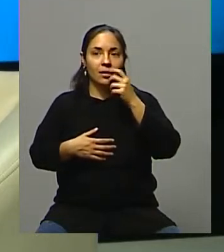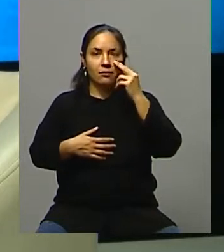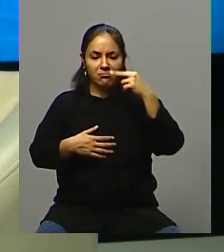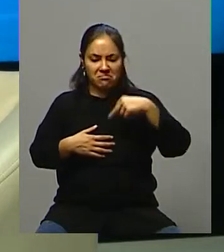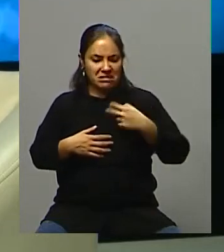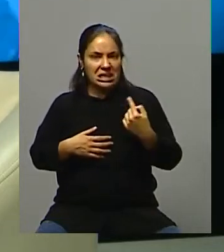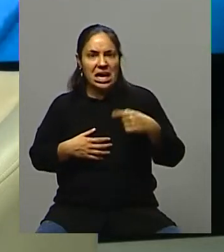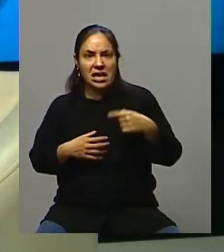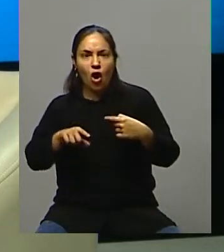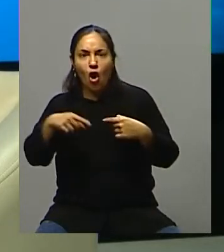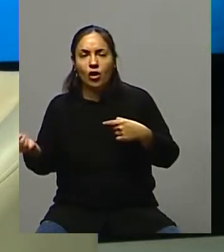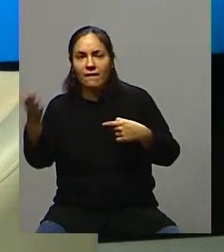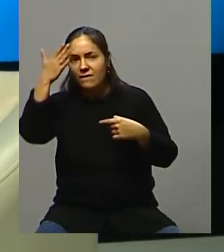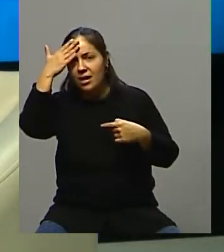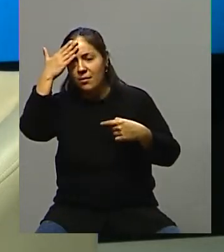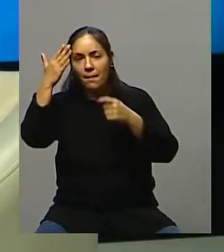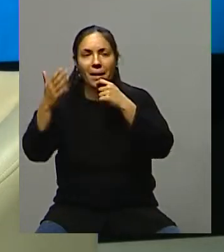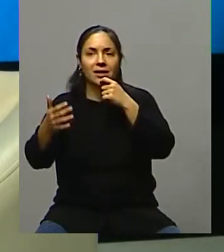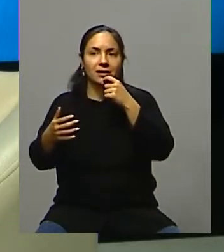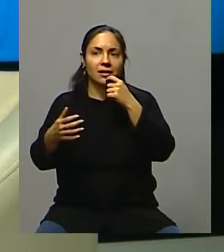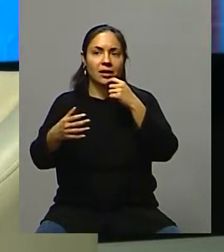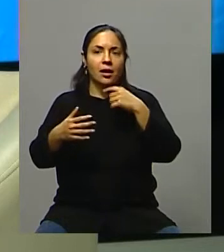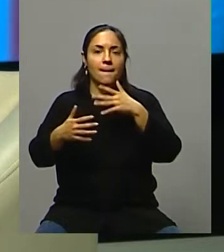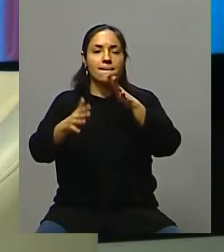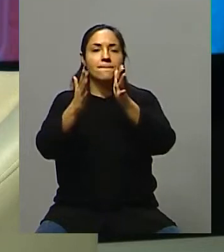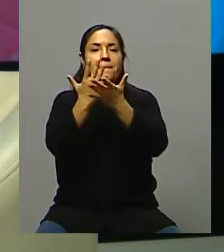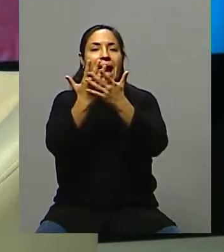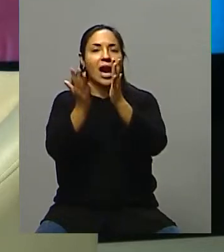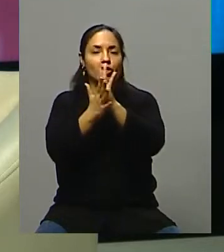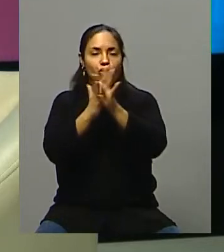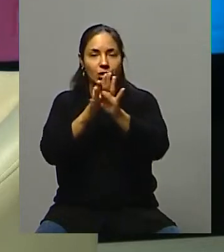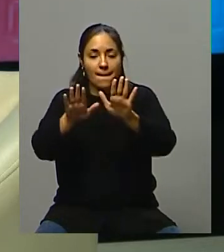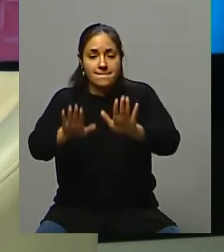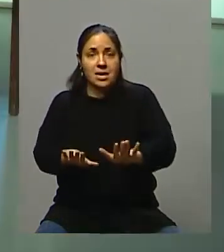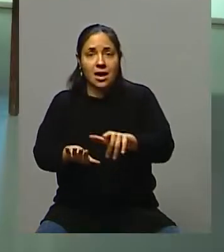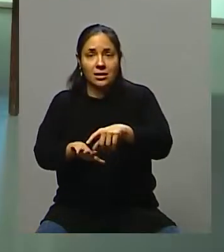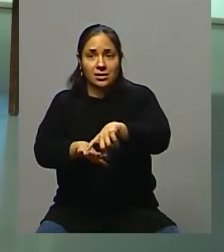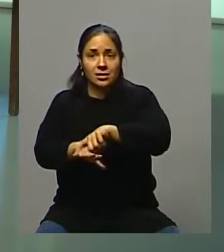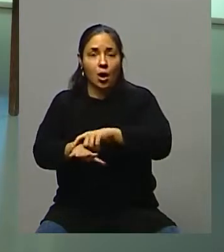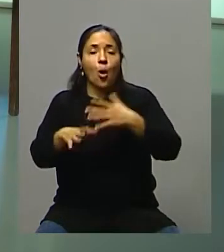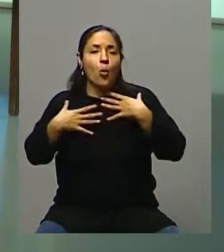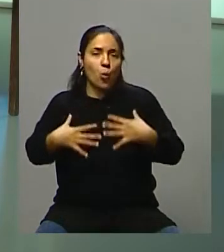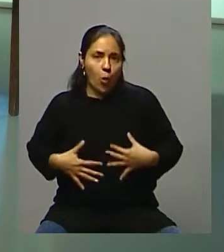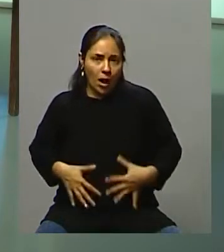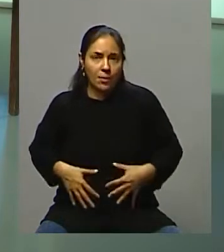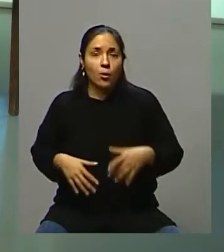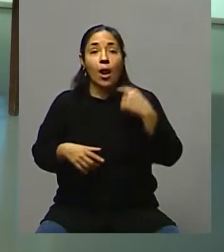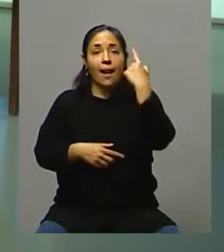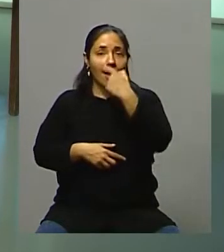Claro. O sea, claro. que por lo general son vesiculares, pueden estar en manos, en pies, en el cuerpo, en